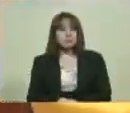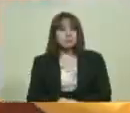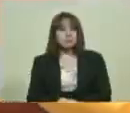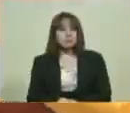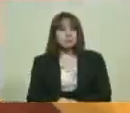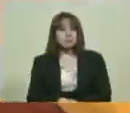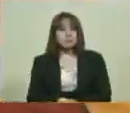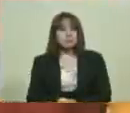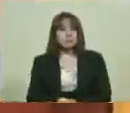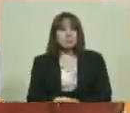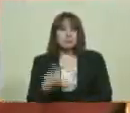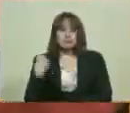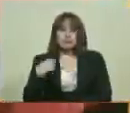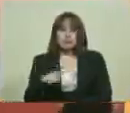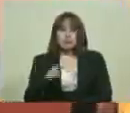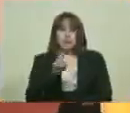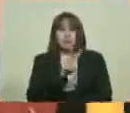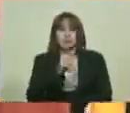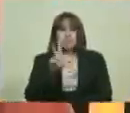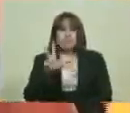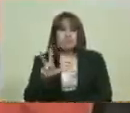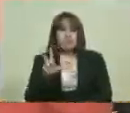Estuvimos en los 23 estados,